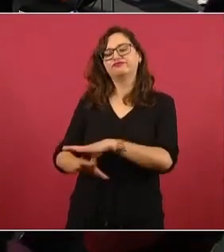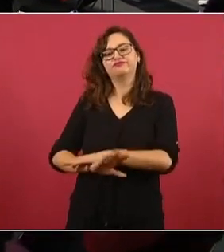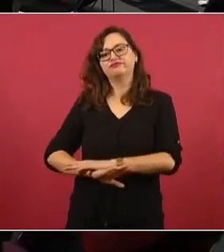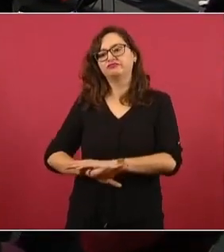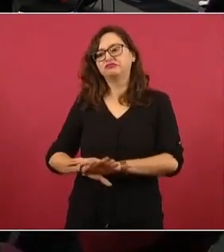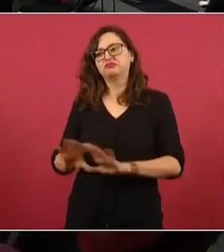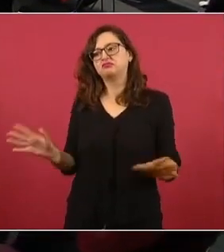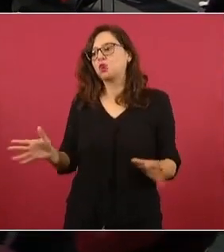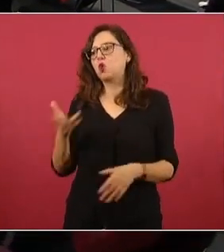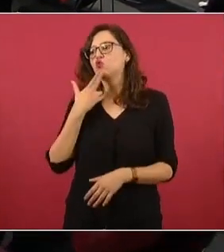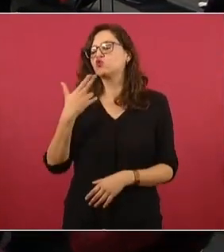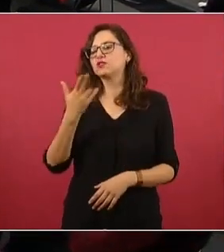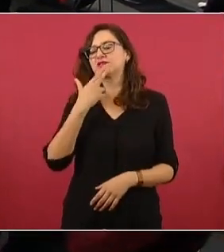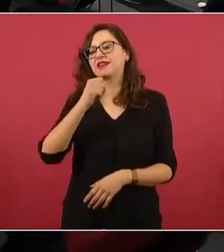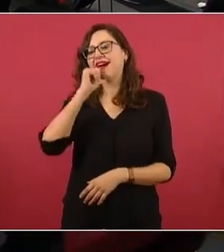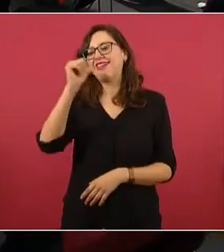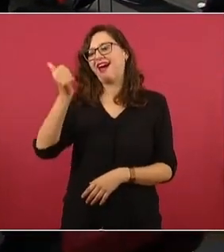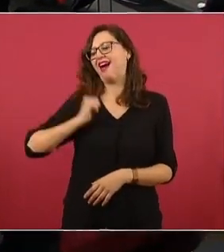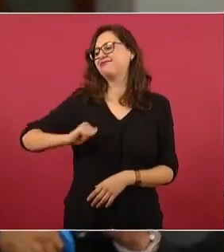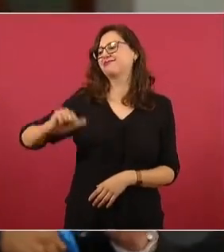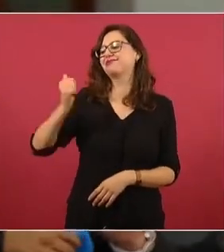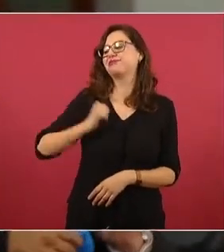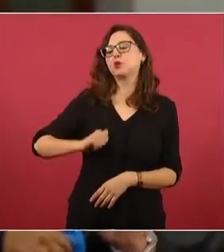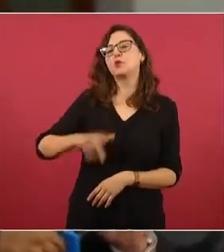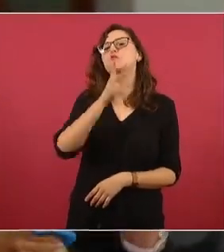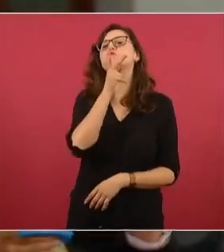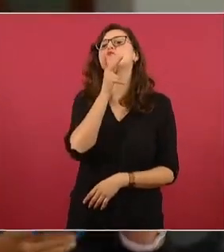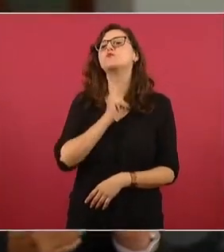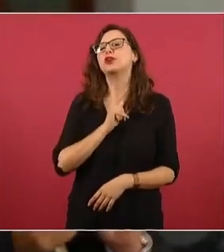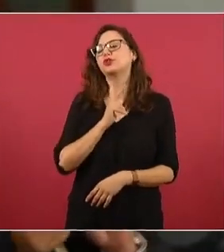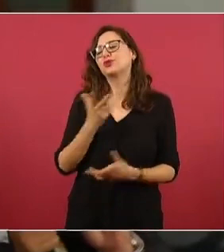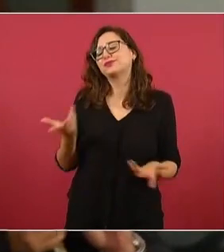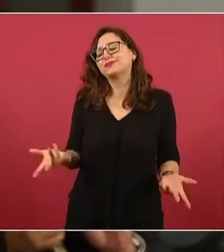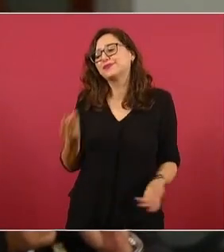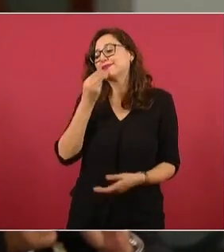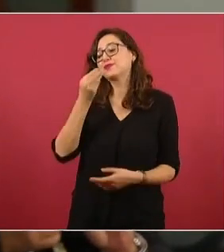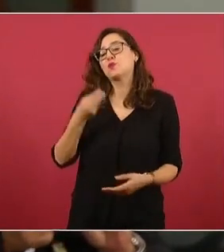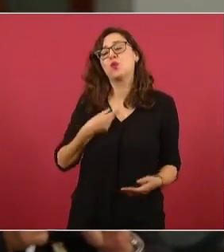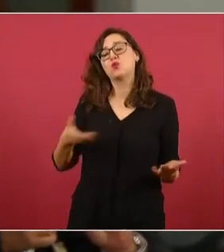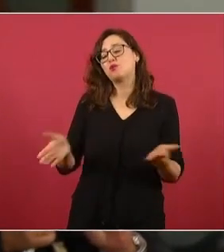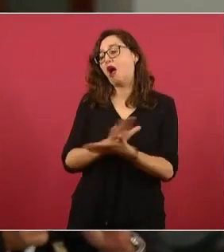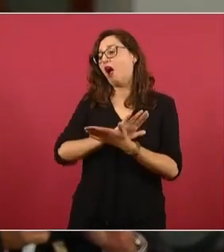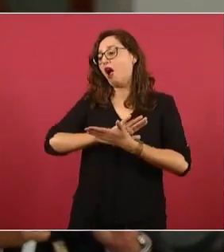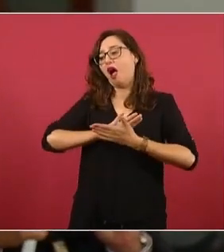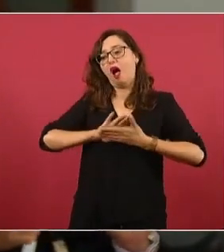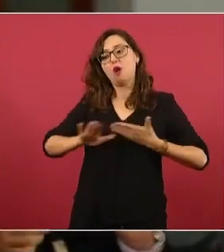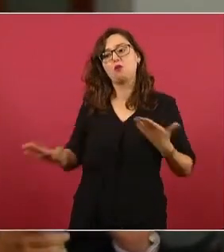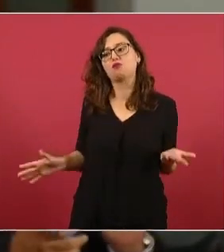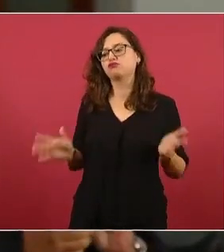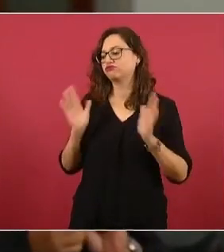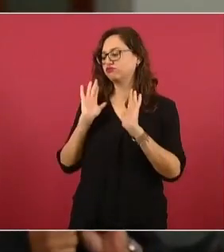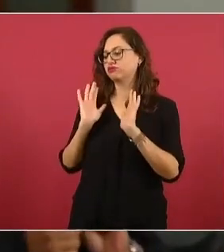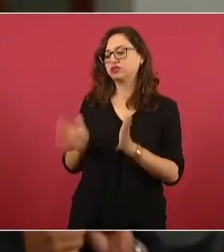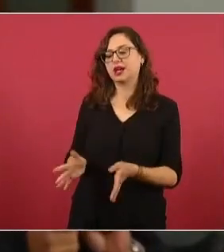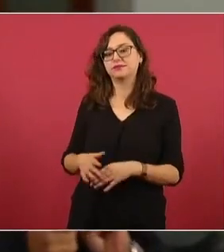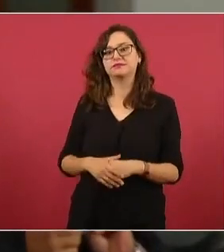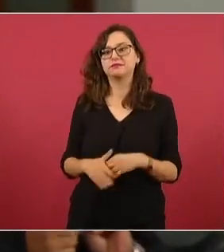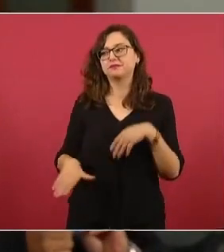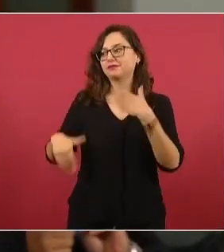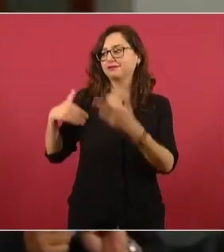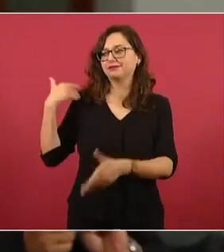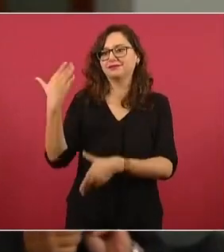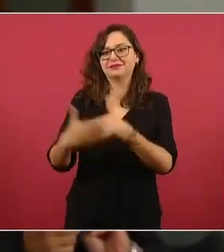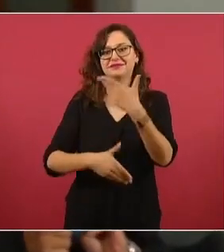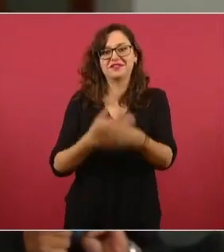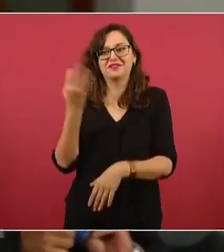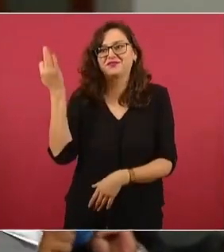a utilizarse el petróleo y que por supuesto la gallina de los huevos de oro pues estaba prácticamente muriendo. Totalmente falso, porque